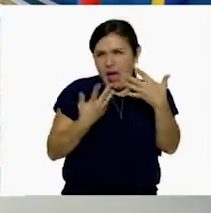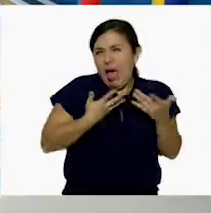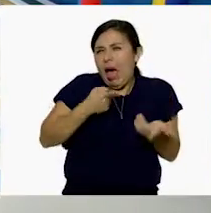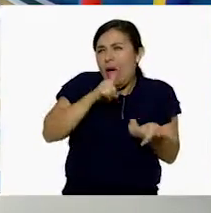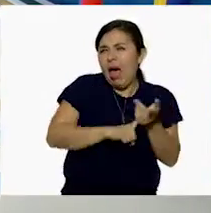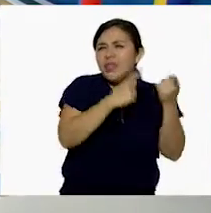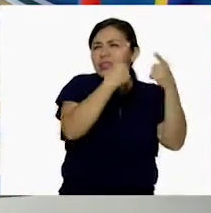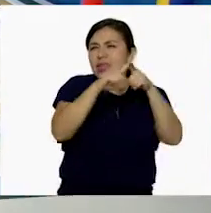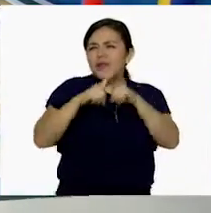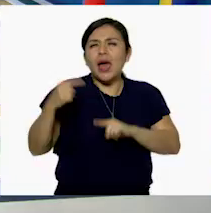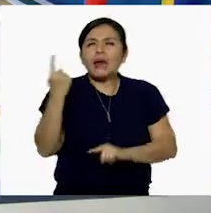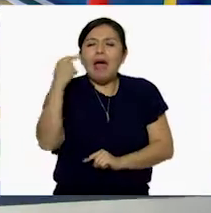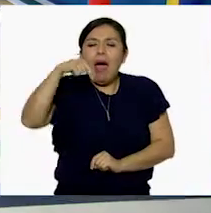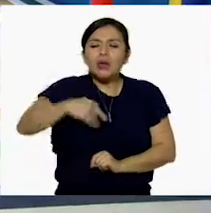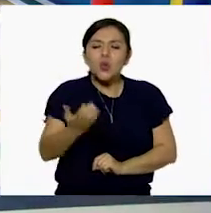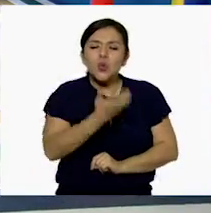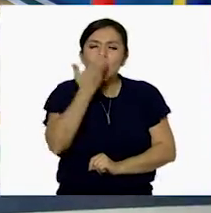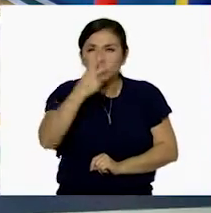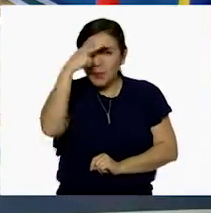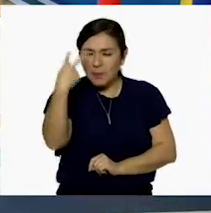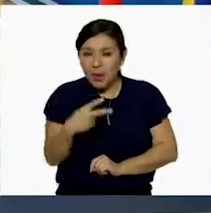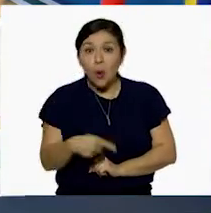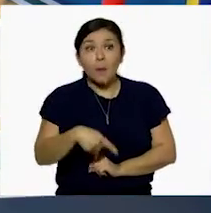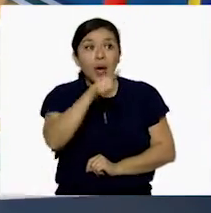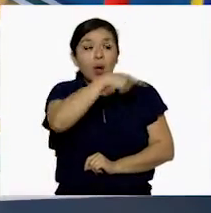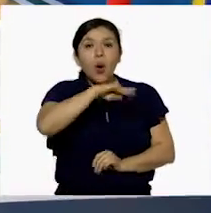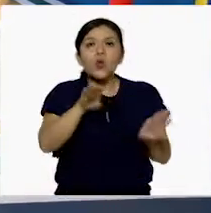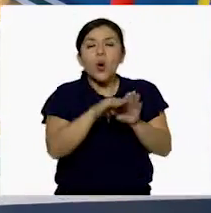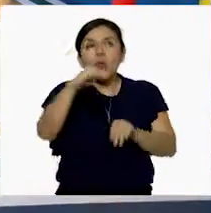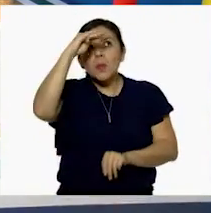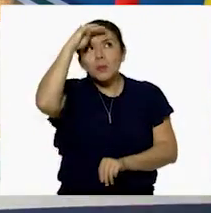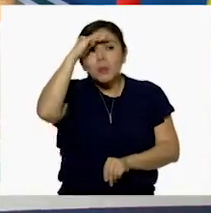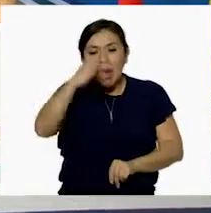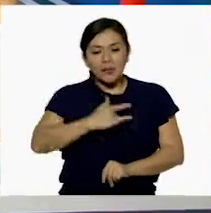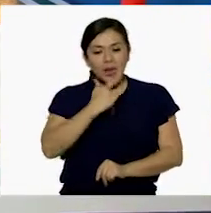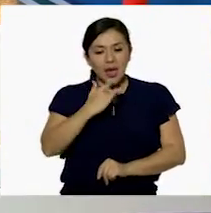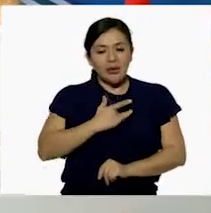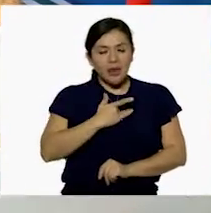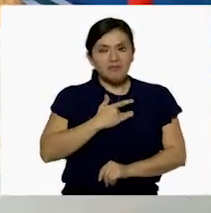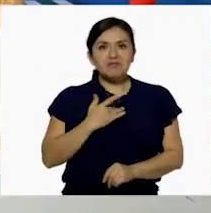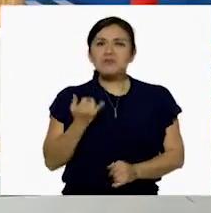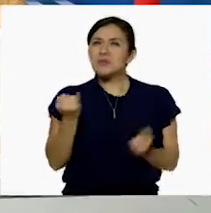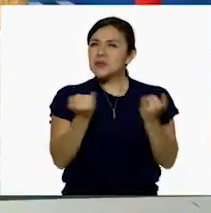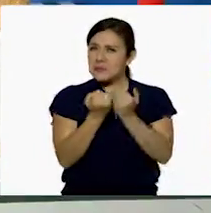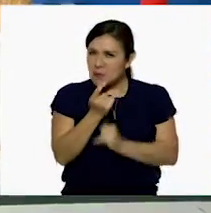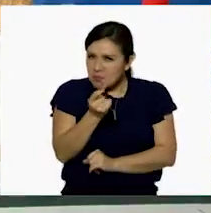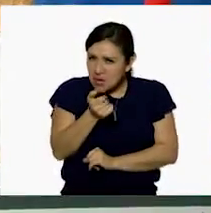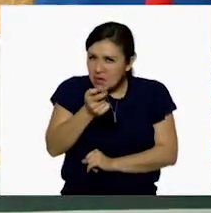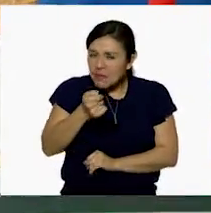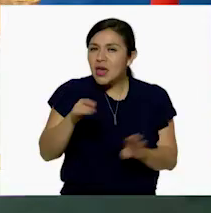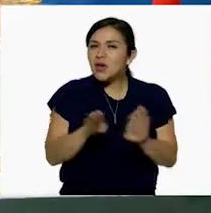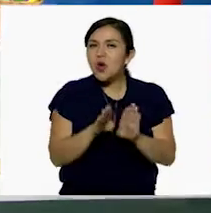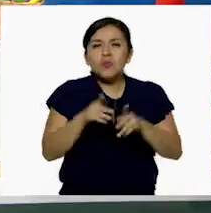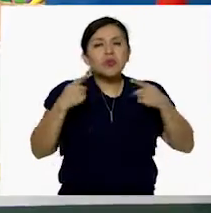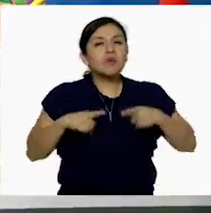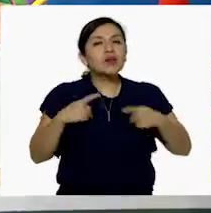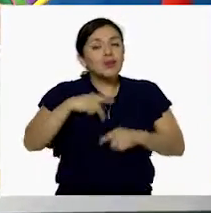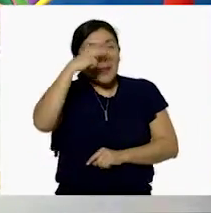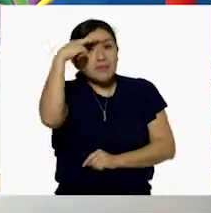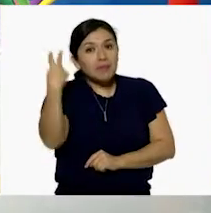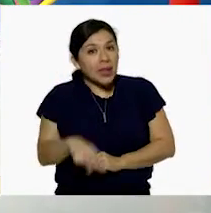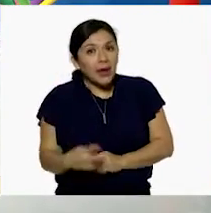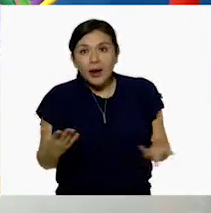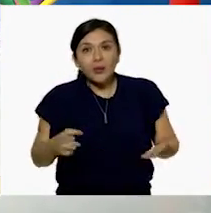a los usuales en México, sus maneras de actuar y de pensar pues son muy similares, a las de un mexicano.